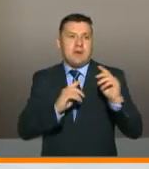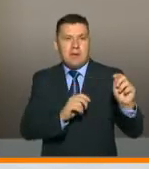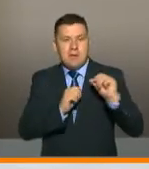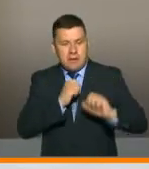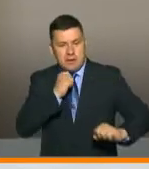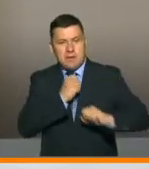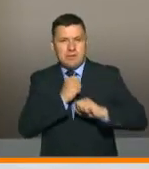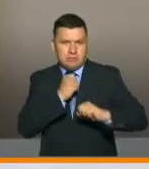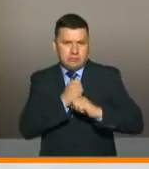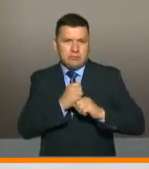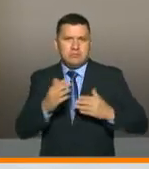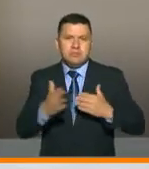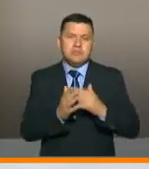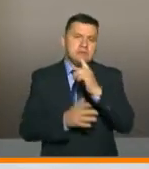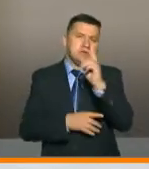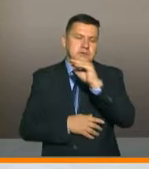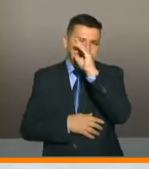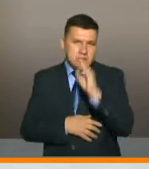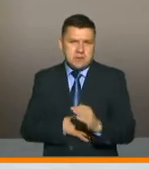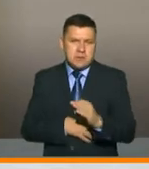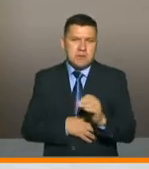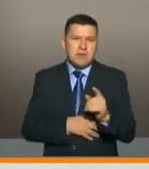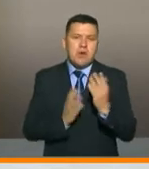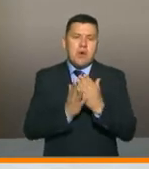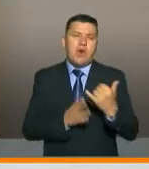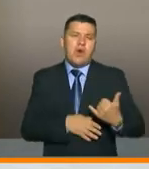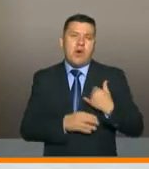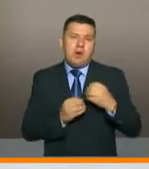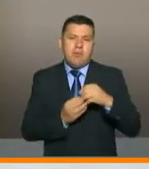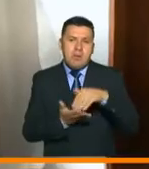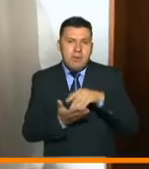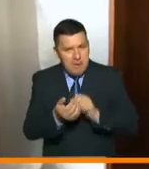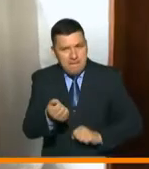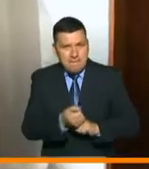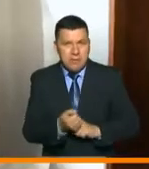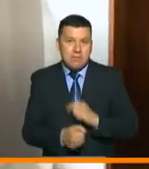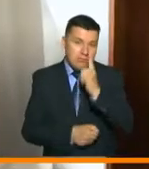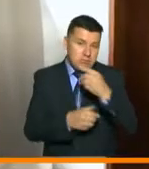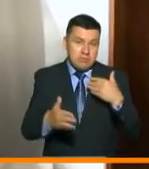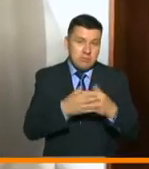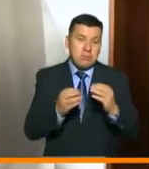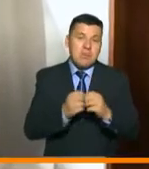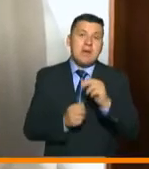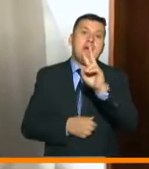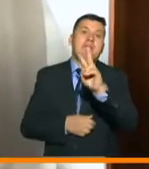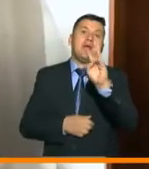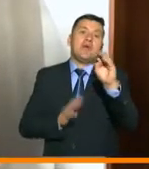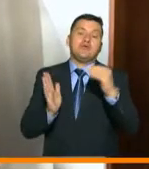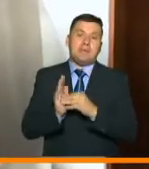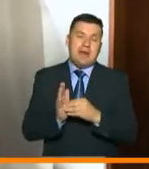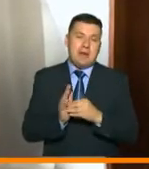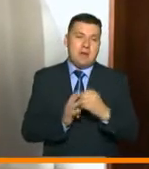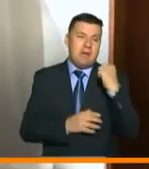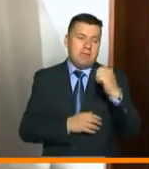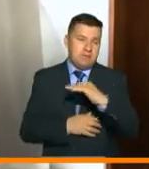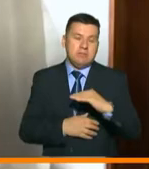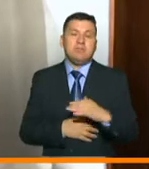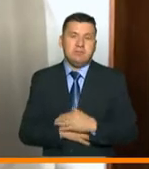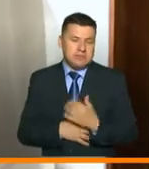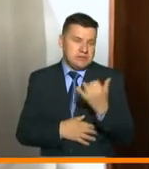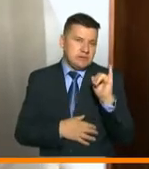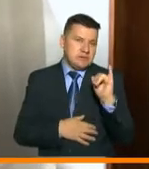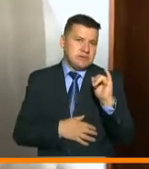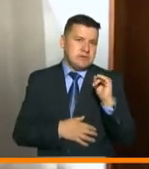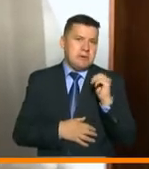de matrícula hasta el 100% para los jóvenes más vulnerables. Este año son 28,000 beneficiados que ya